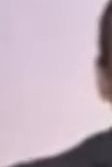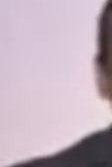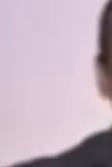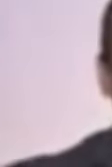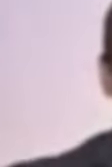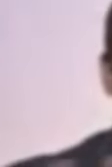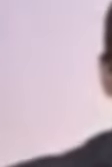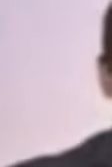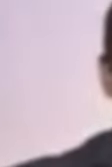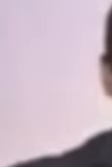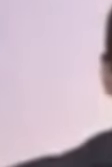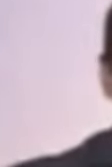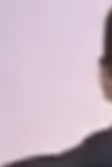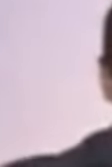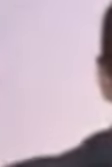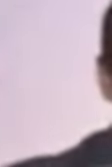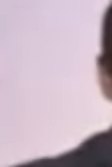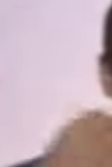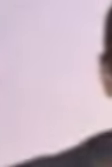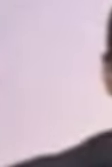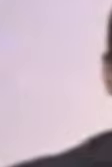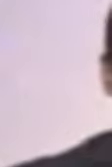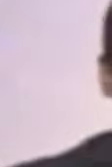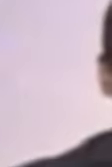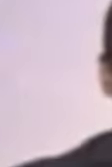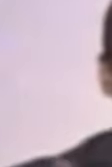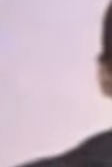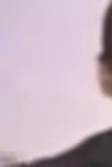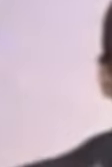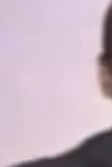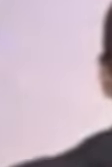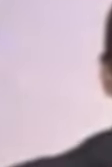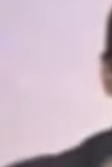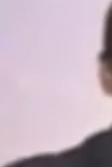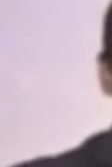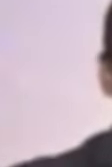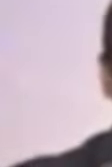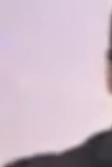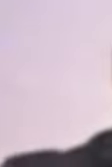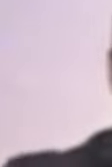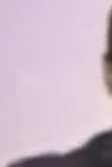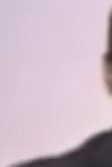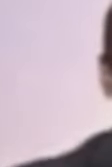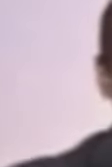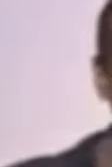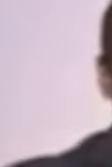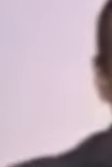voluntad solicitarle expresamente a este pleno, líbreme de este cáliz, y me dirijo a todos aquellos compatriotas del